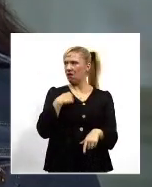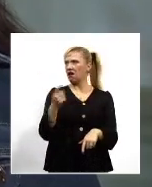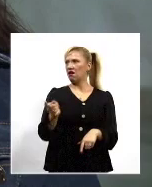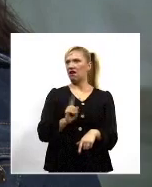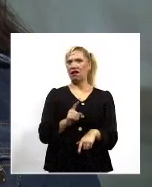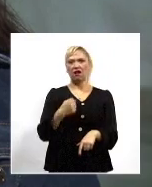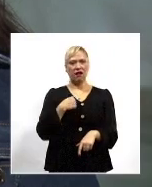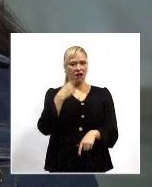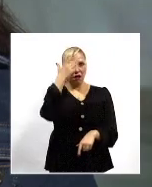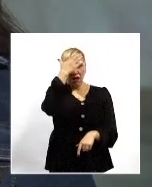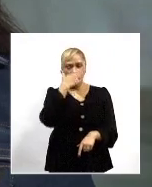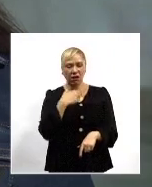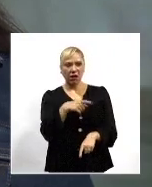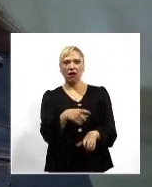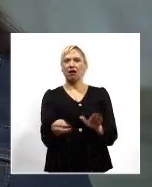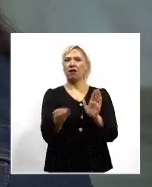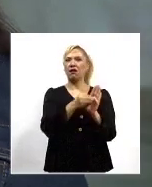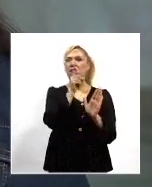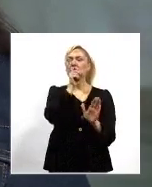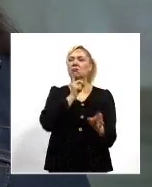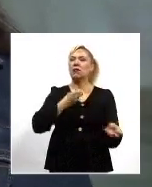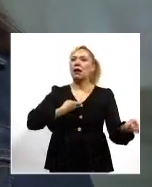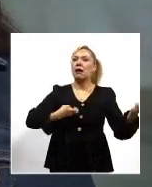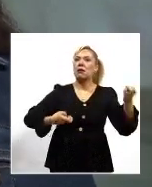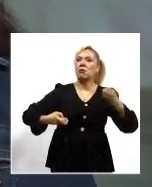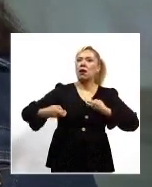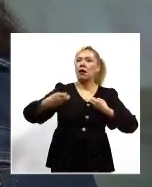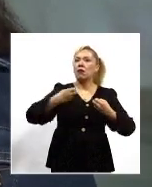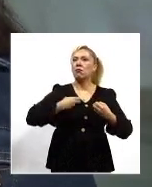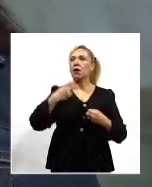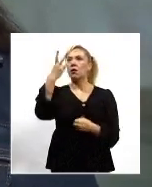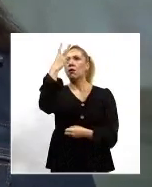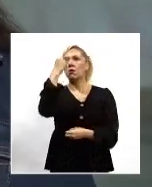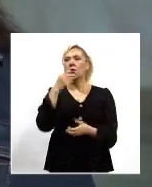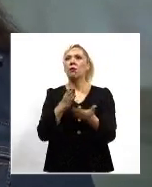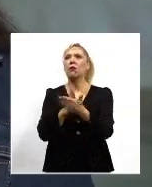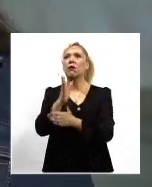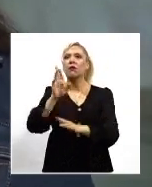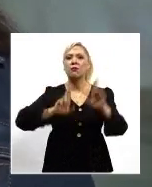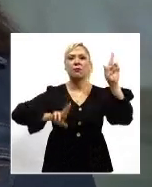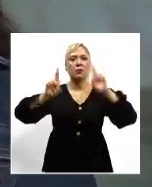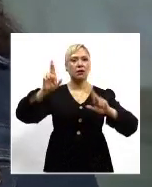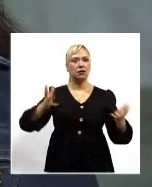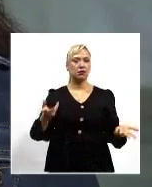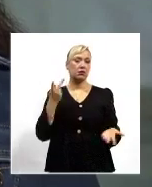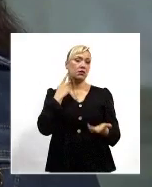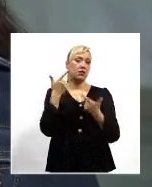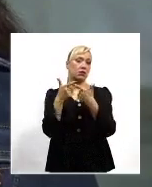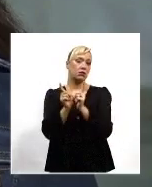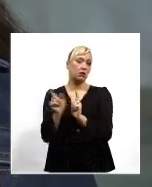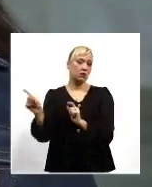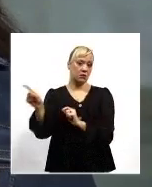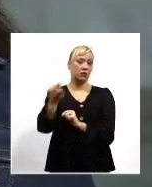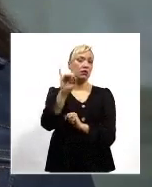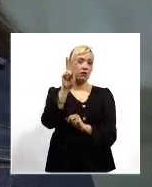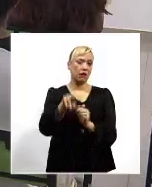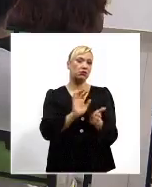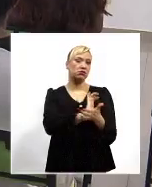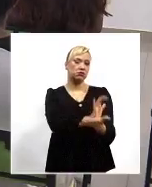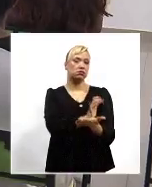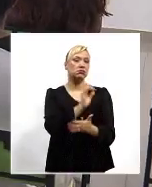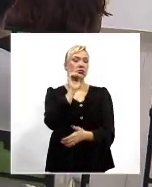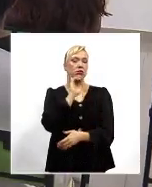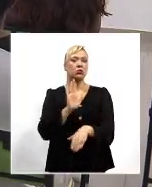o vulnerando nuestra libre participación. Señaló que los partidos políticos discriminan a las mujeres, ya